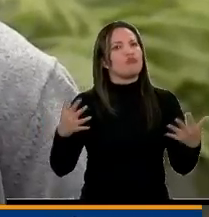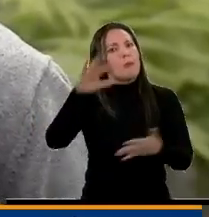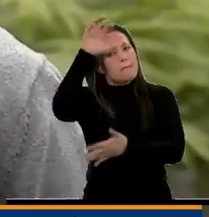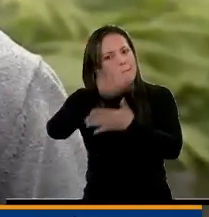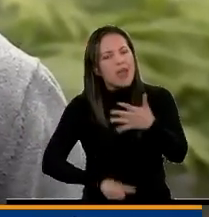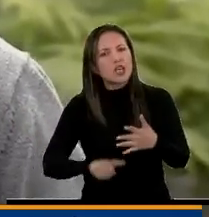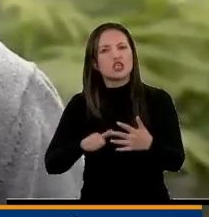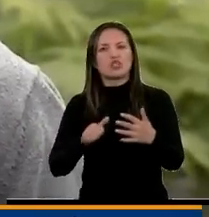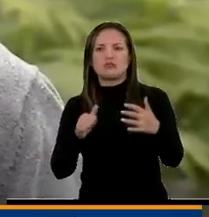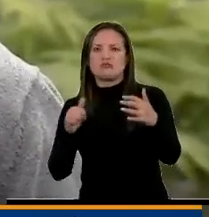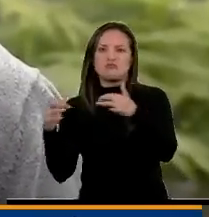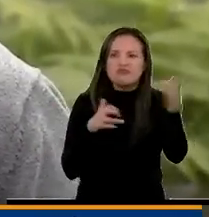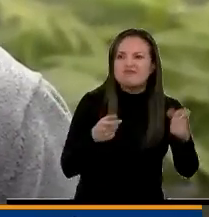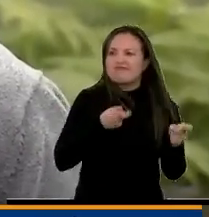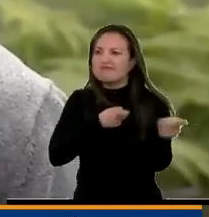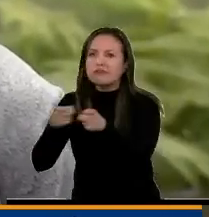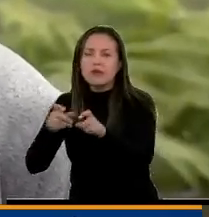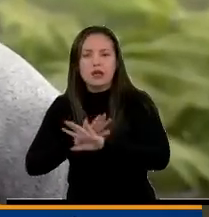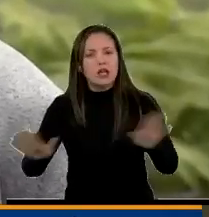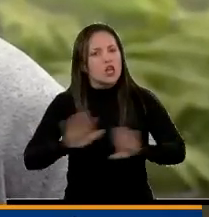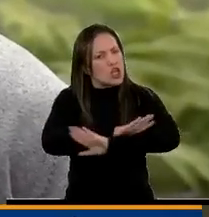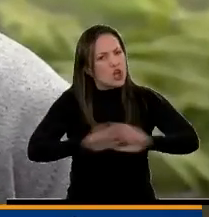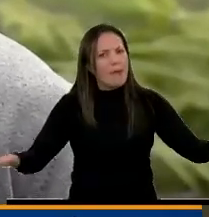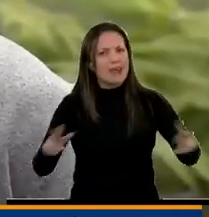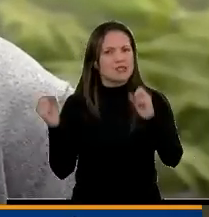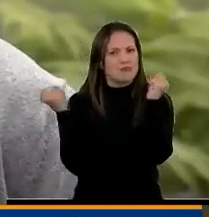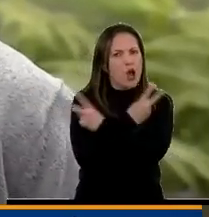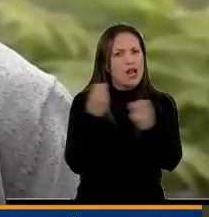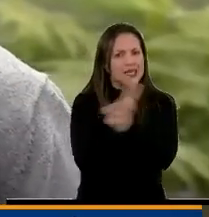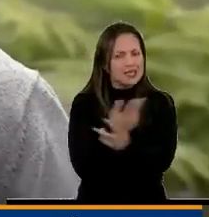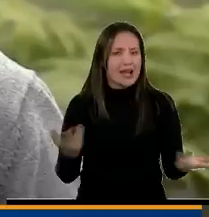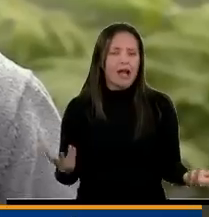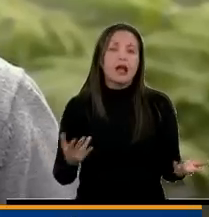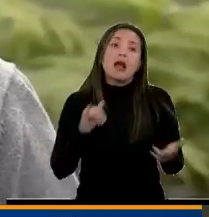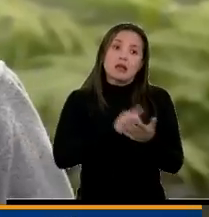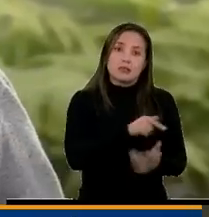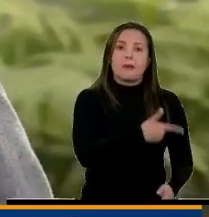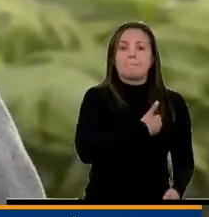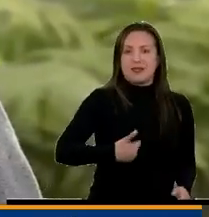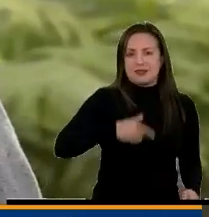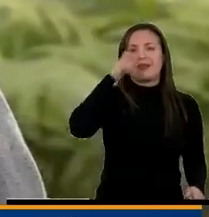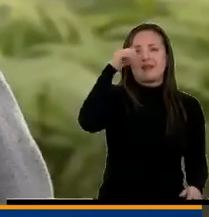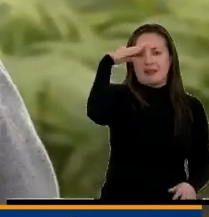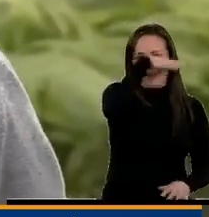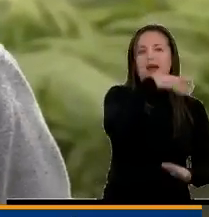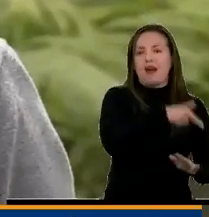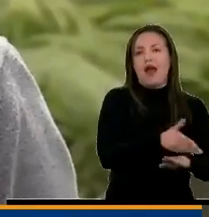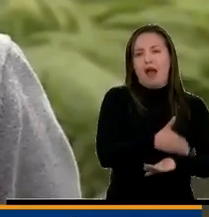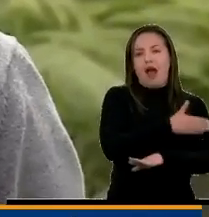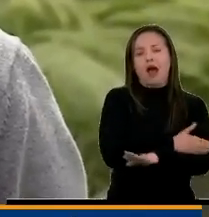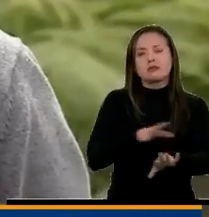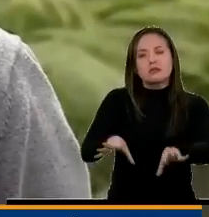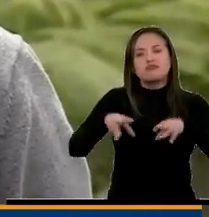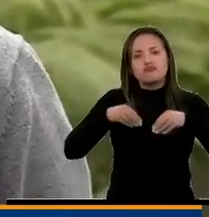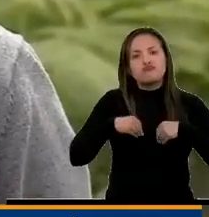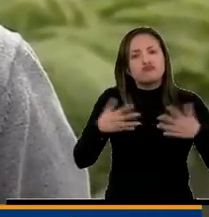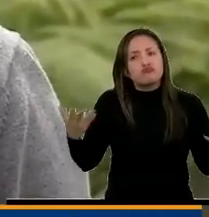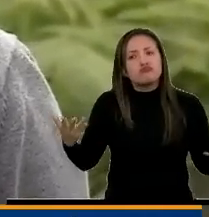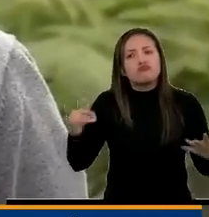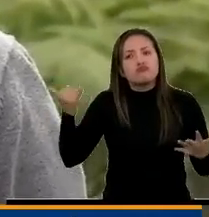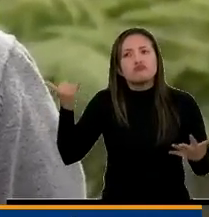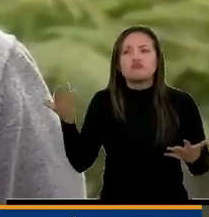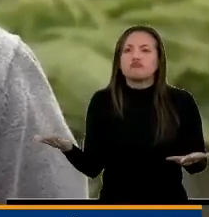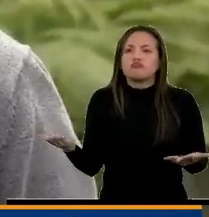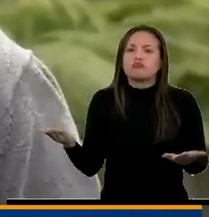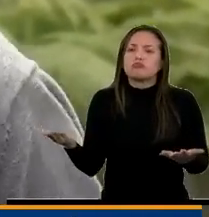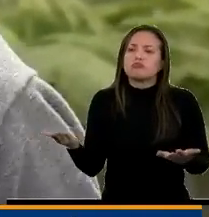disminución y también que se acabe la violencia. Y para eso el presidente también ha aceptado una invitación a hablar y a